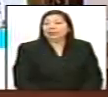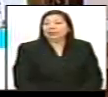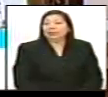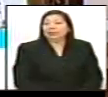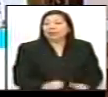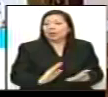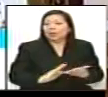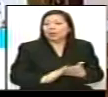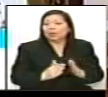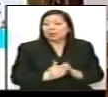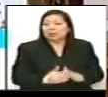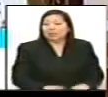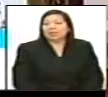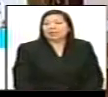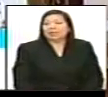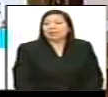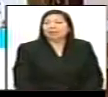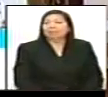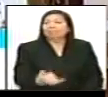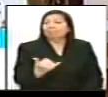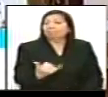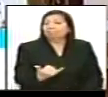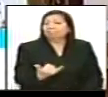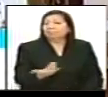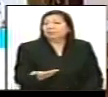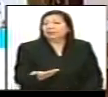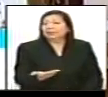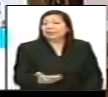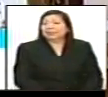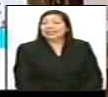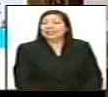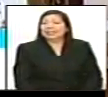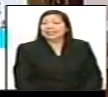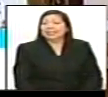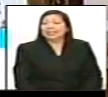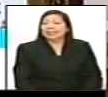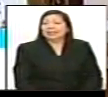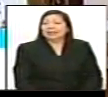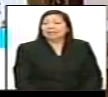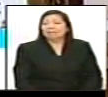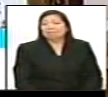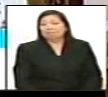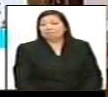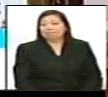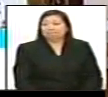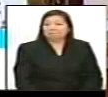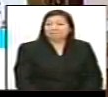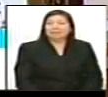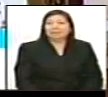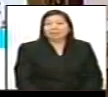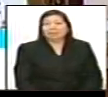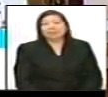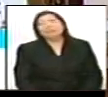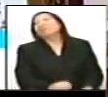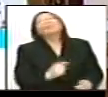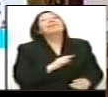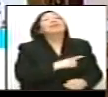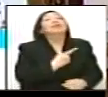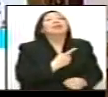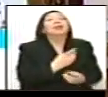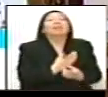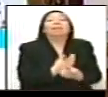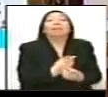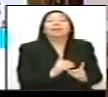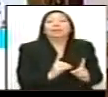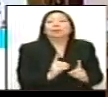las comunidades indígenas. Esto bajo una lógica de fortalecer la democracia.